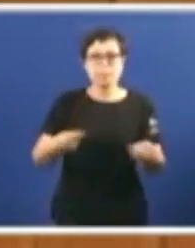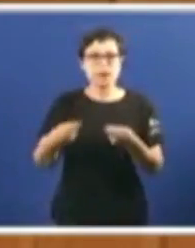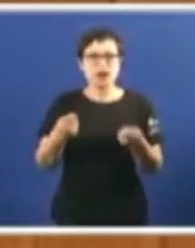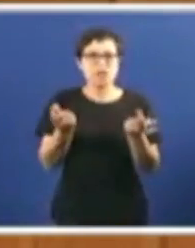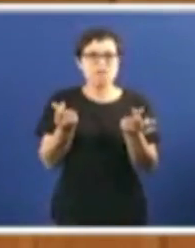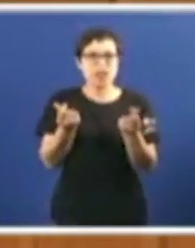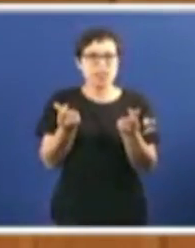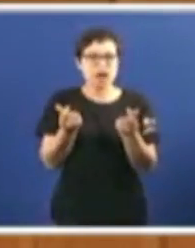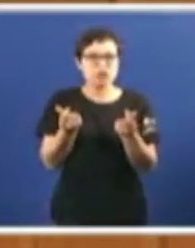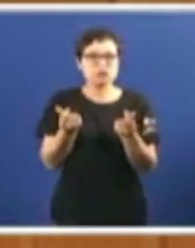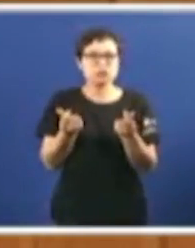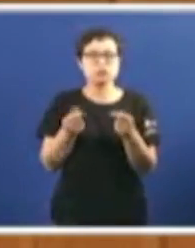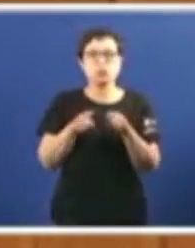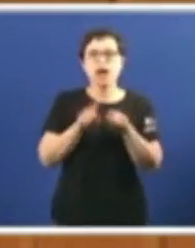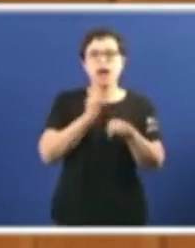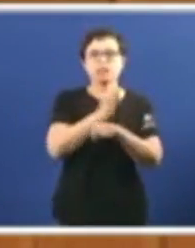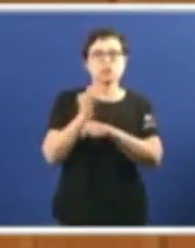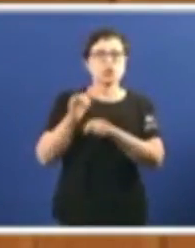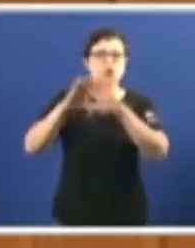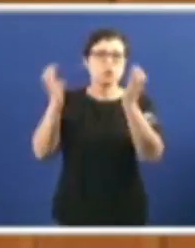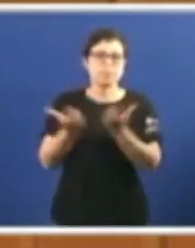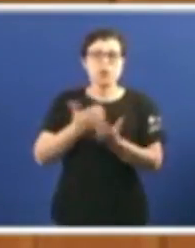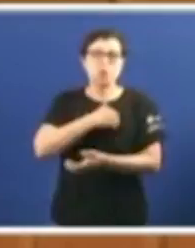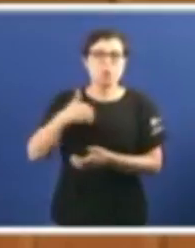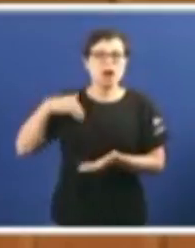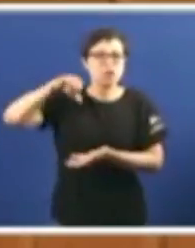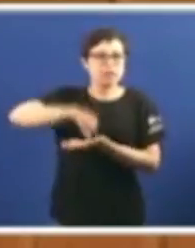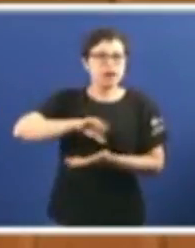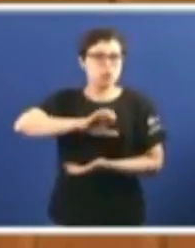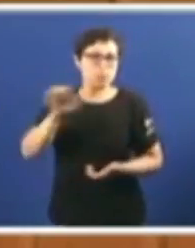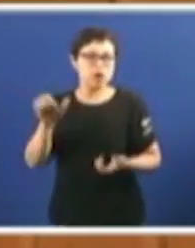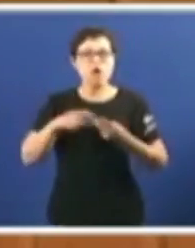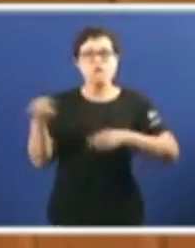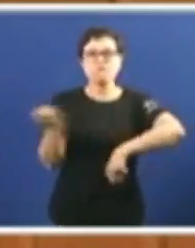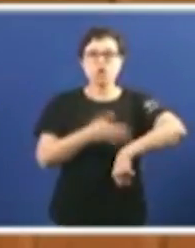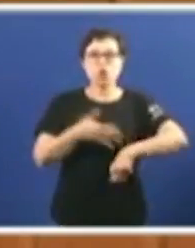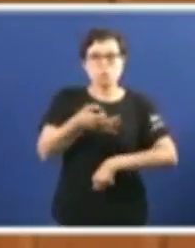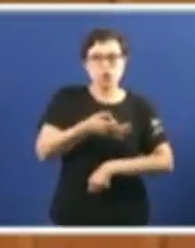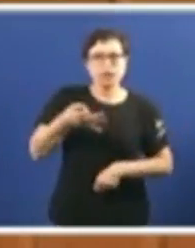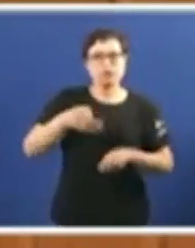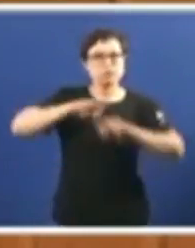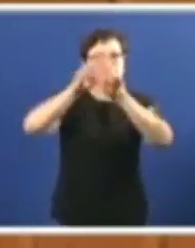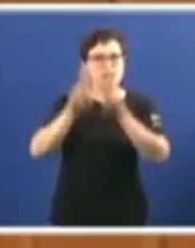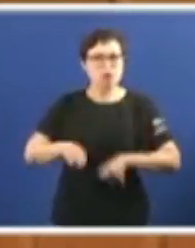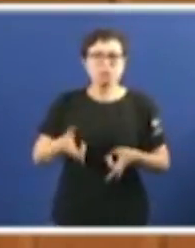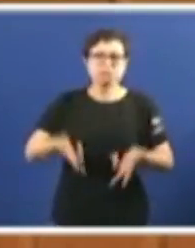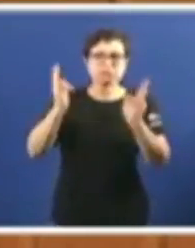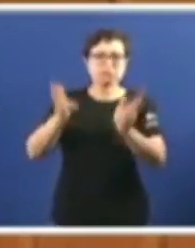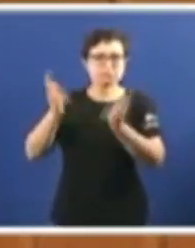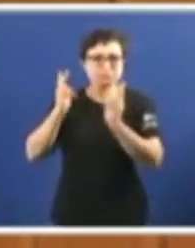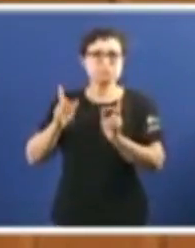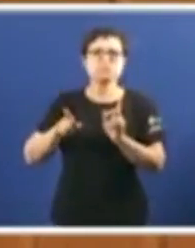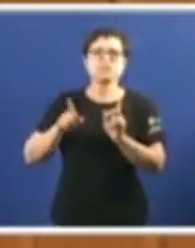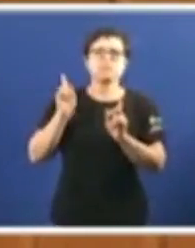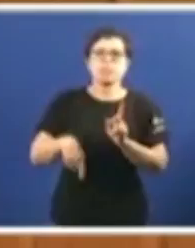financieros por parte das institucións globais como o Banco Central Europeo ou o Fondo Monetario Internacional, que a complicidade de certos gobernos de dereitas, como